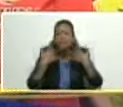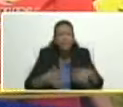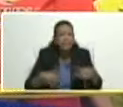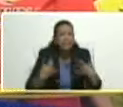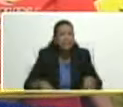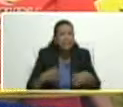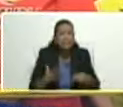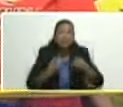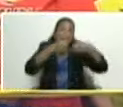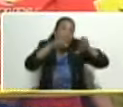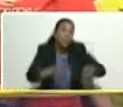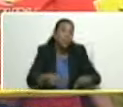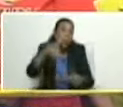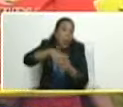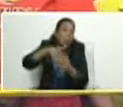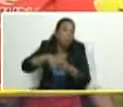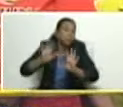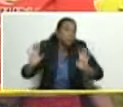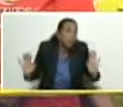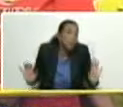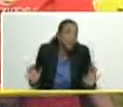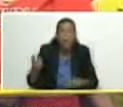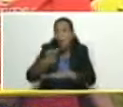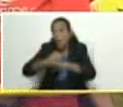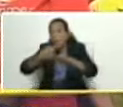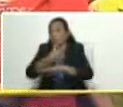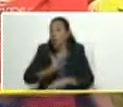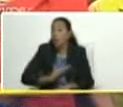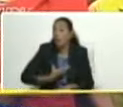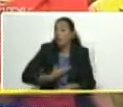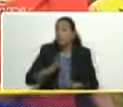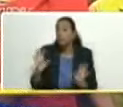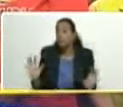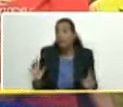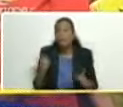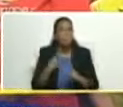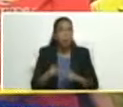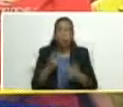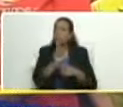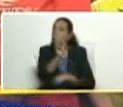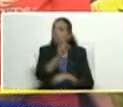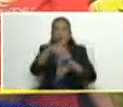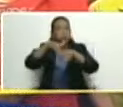haber suspendido las elecciones de gobernaciones y alcaldías. No.